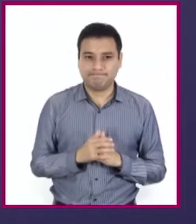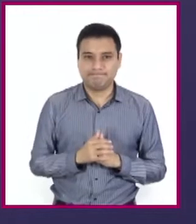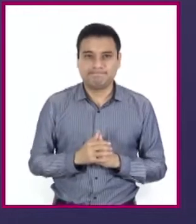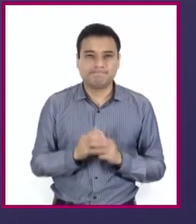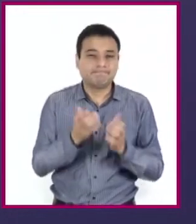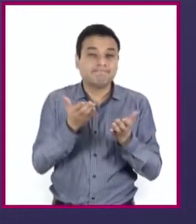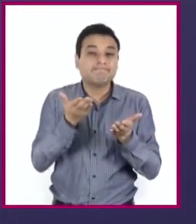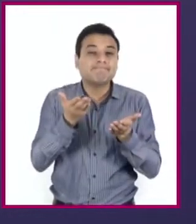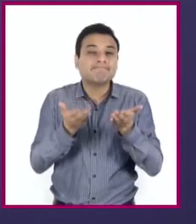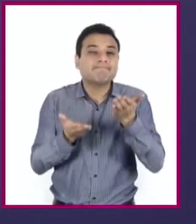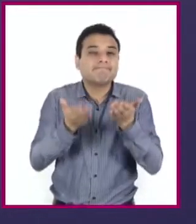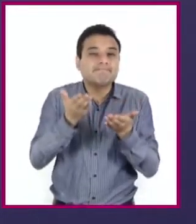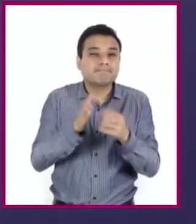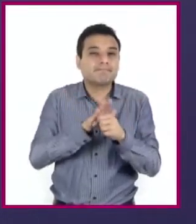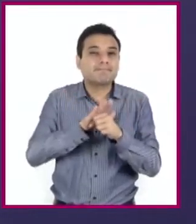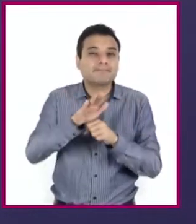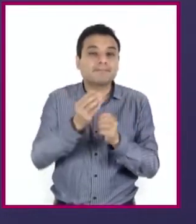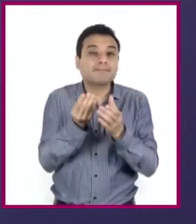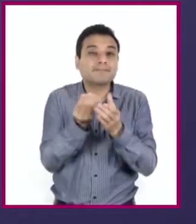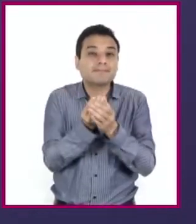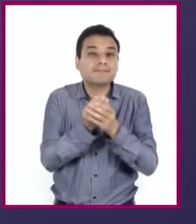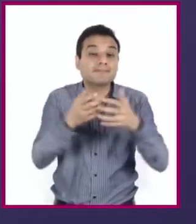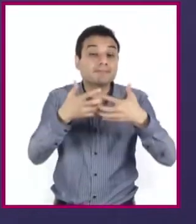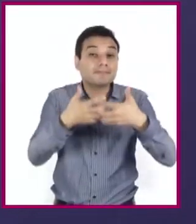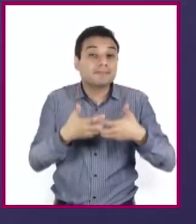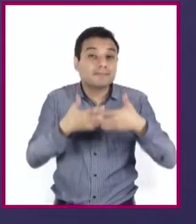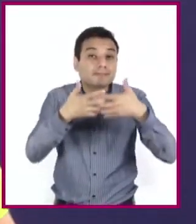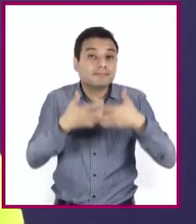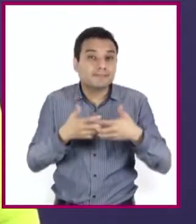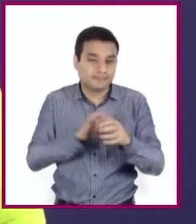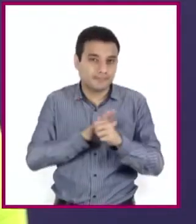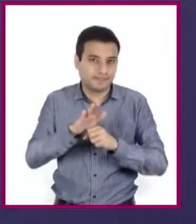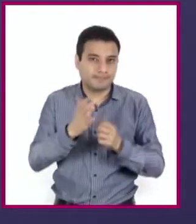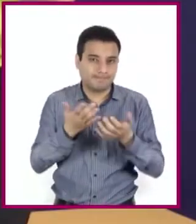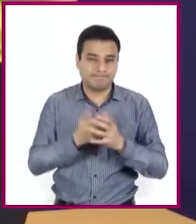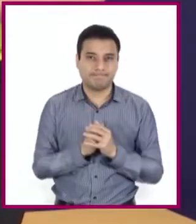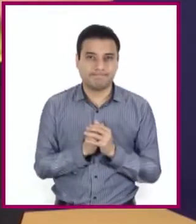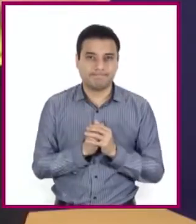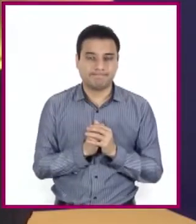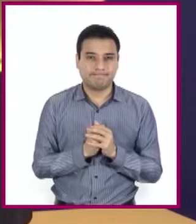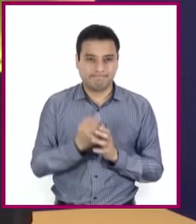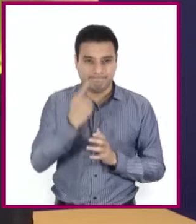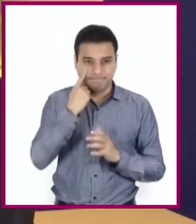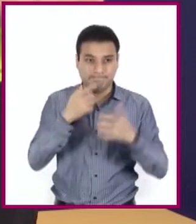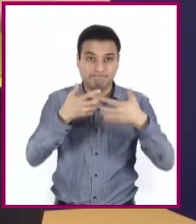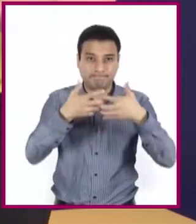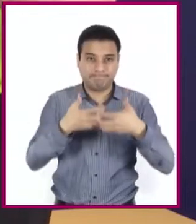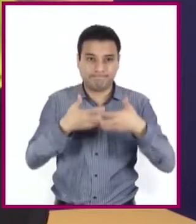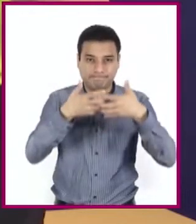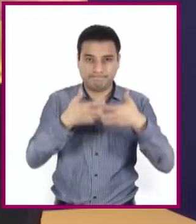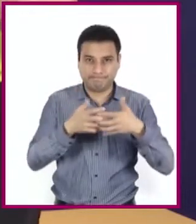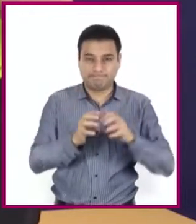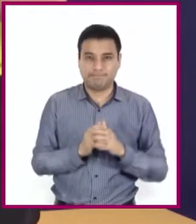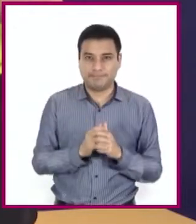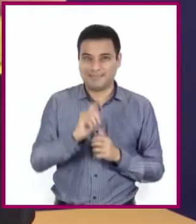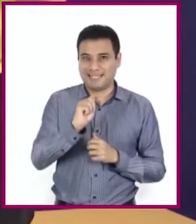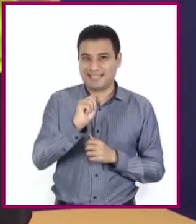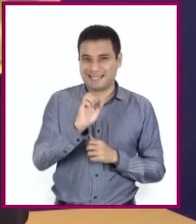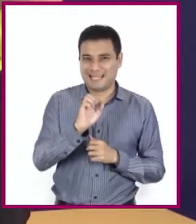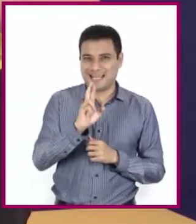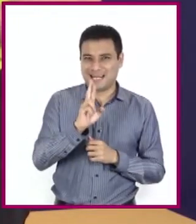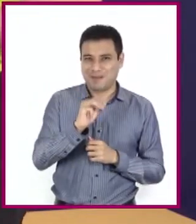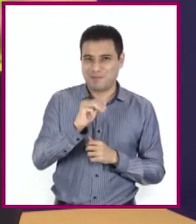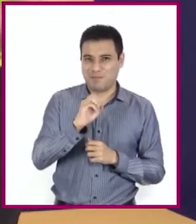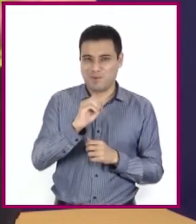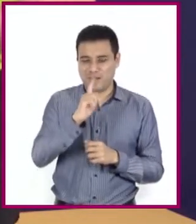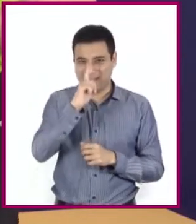Depende totalmente del tipo de central eléctrica del que estemos hablando. Las centrales termoeléctricas de ciclo convencional son